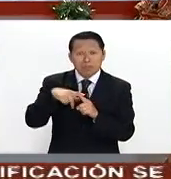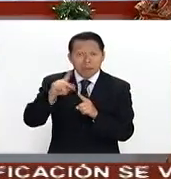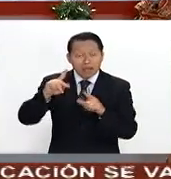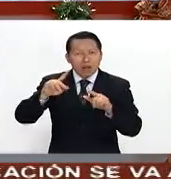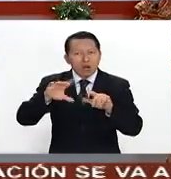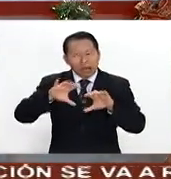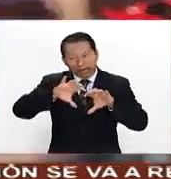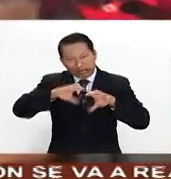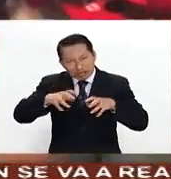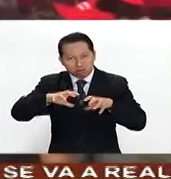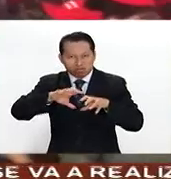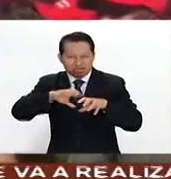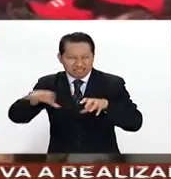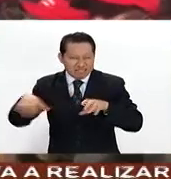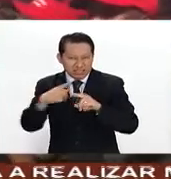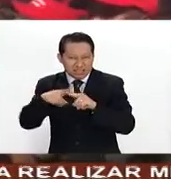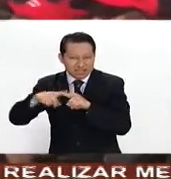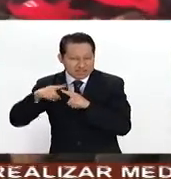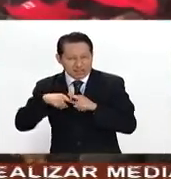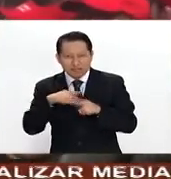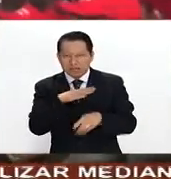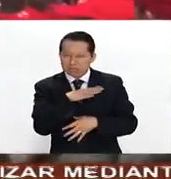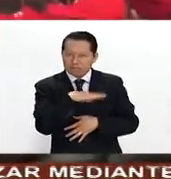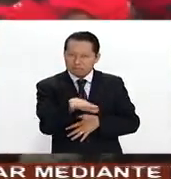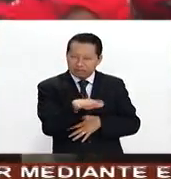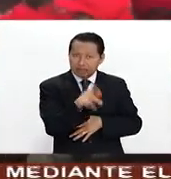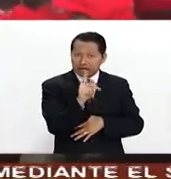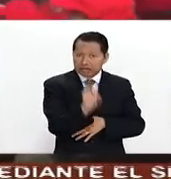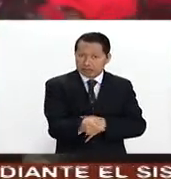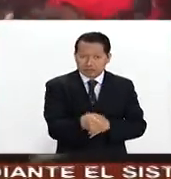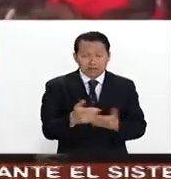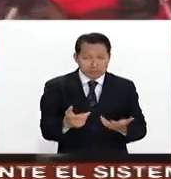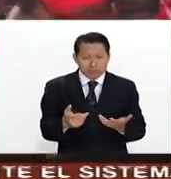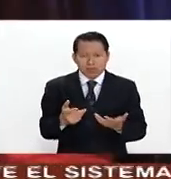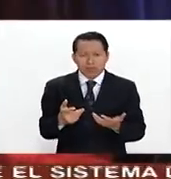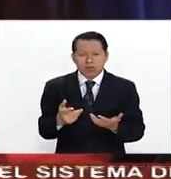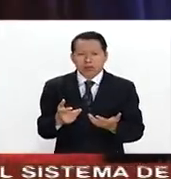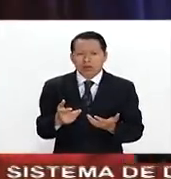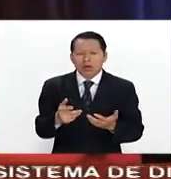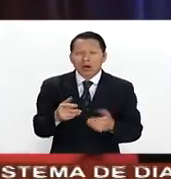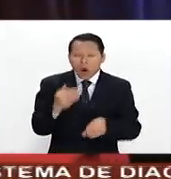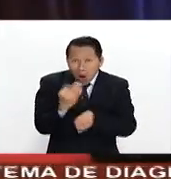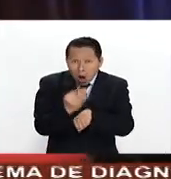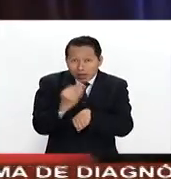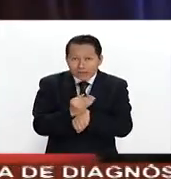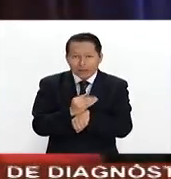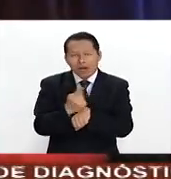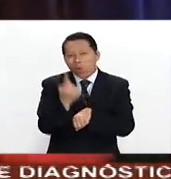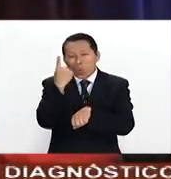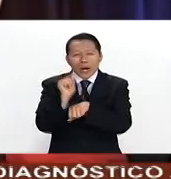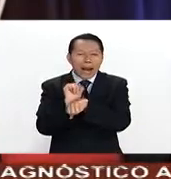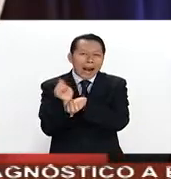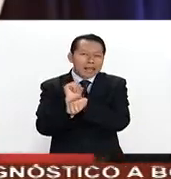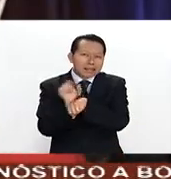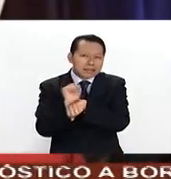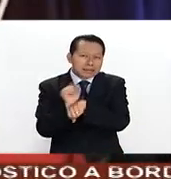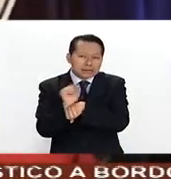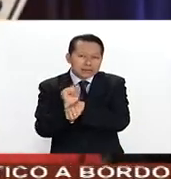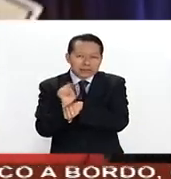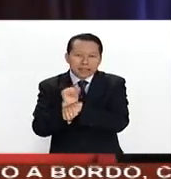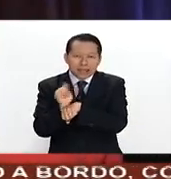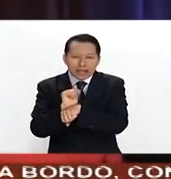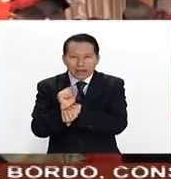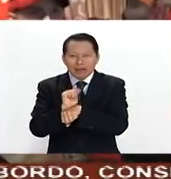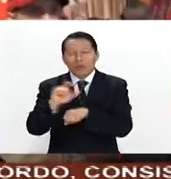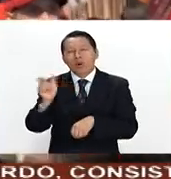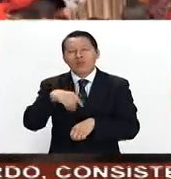Pues resulta que no hay ningún artista hasta este momento que quiera asistir a su